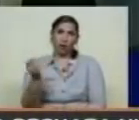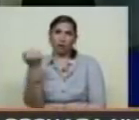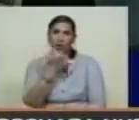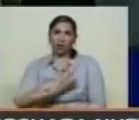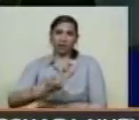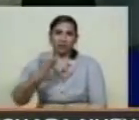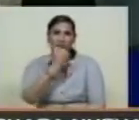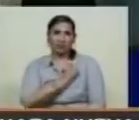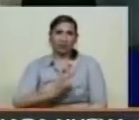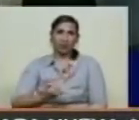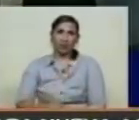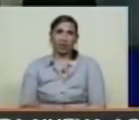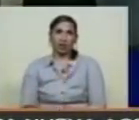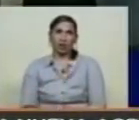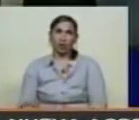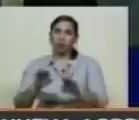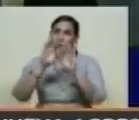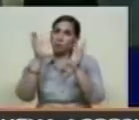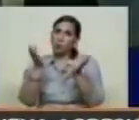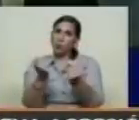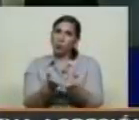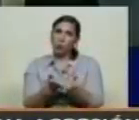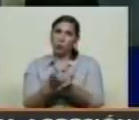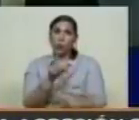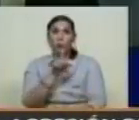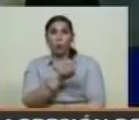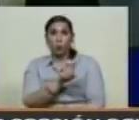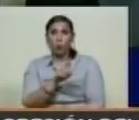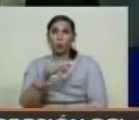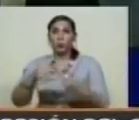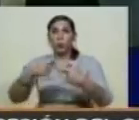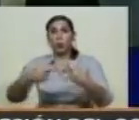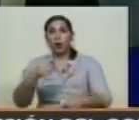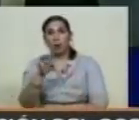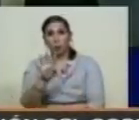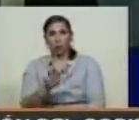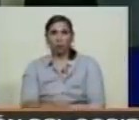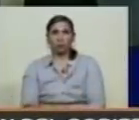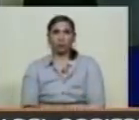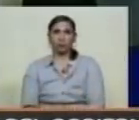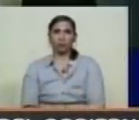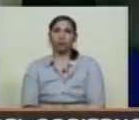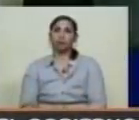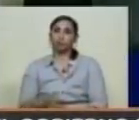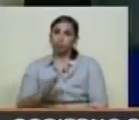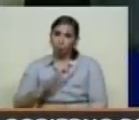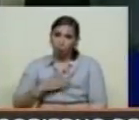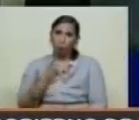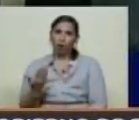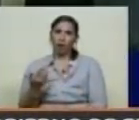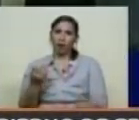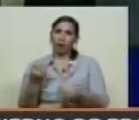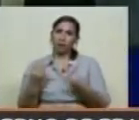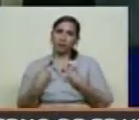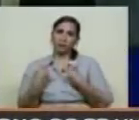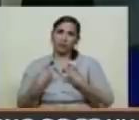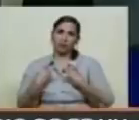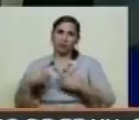día en el mundo, uno de cada cuatro tiene lugar en las calles de nuestra América Latina.